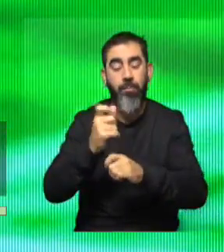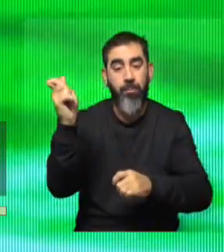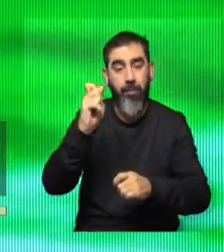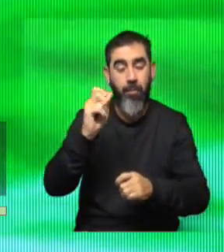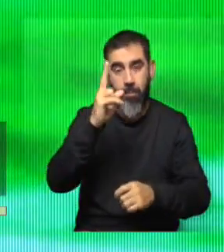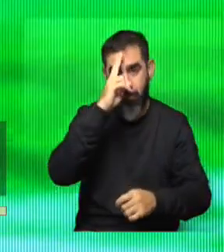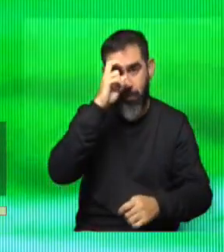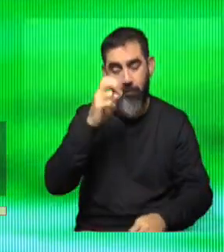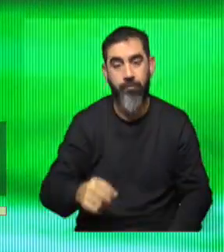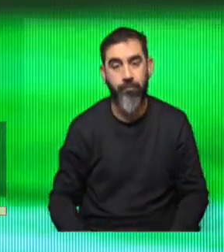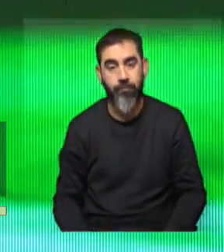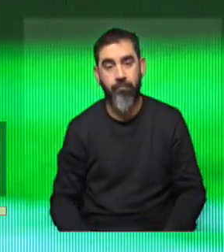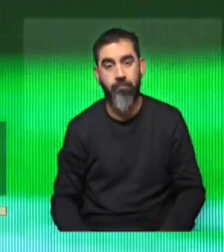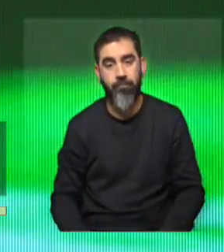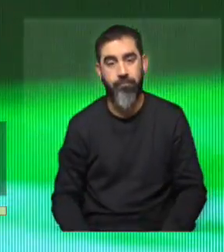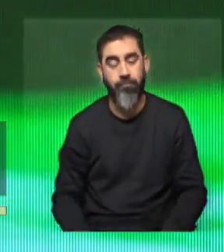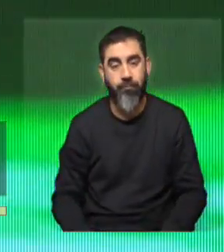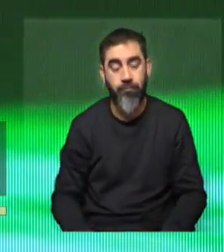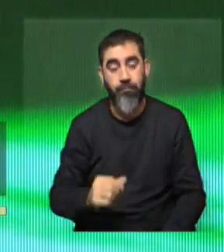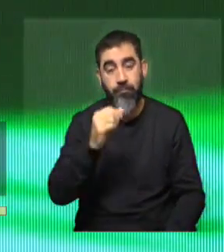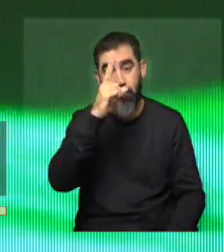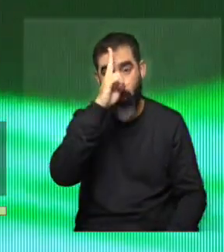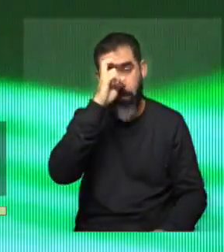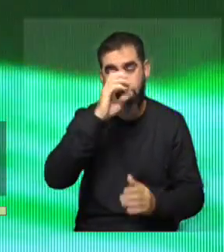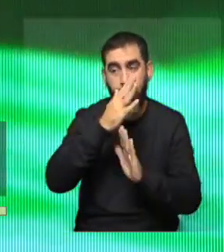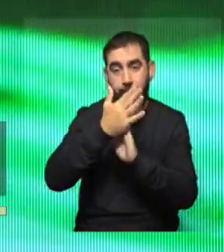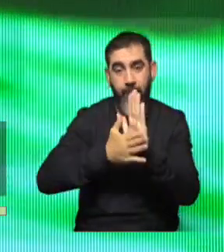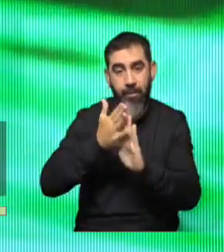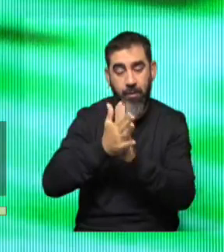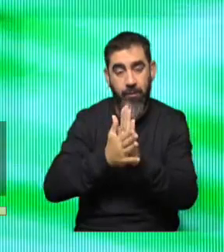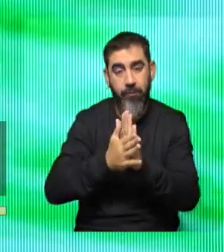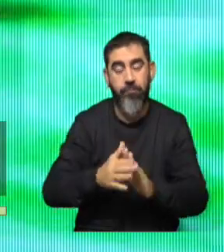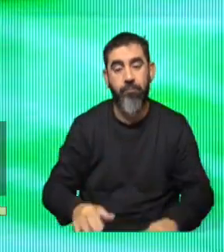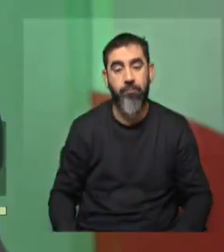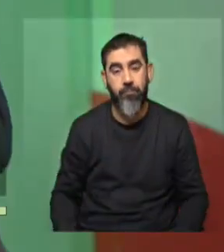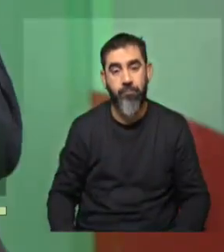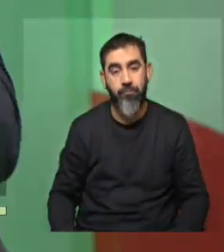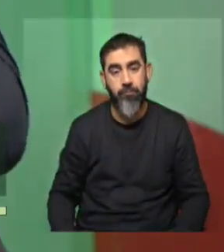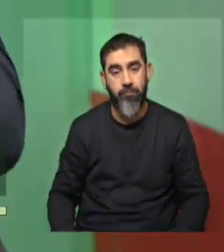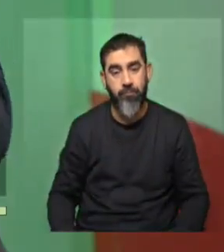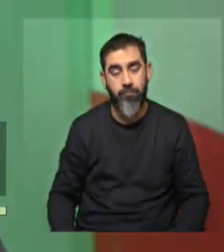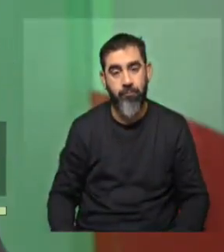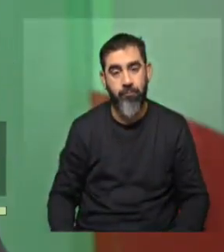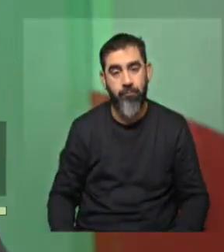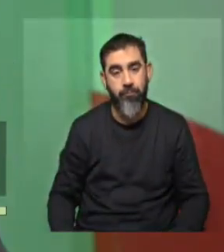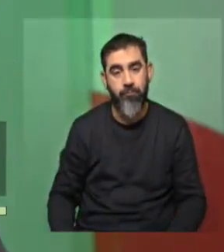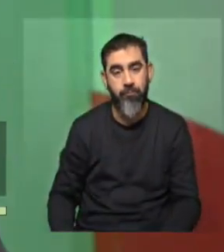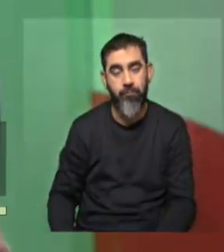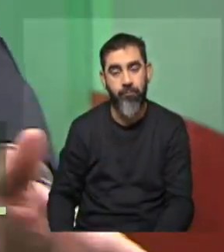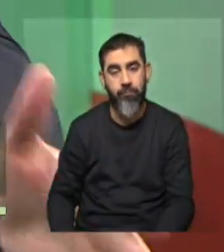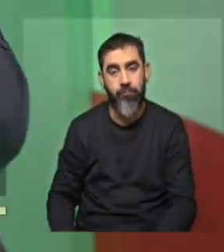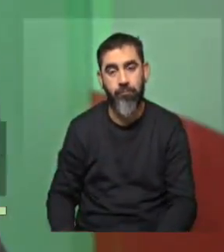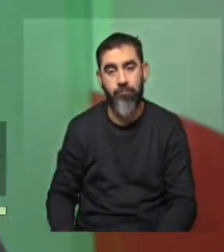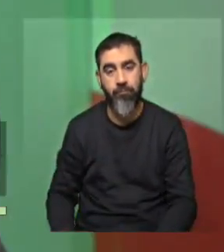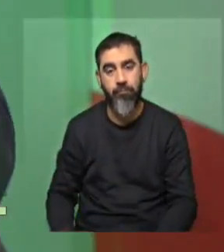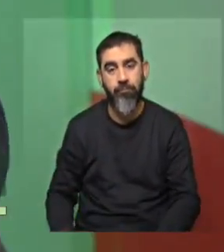como yo diría como hospital a nivel del país este estuvo prácticamente en